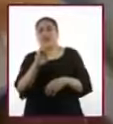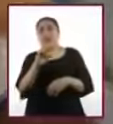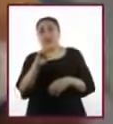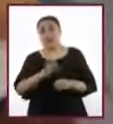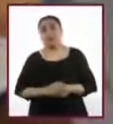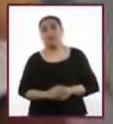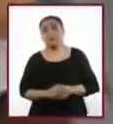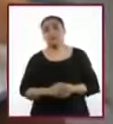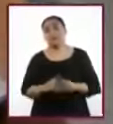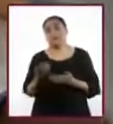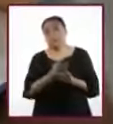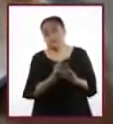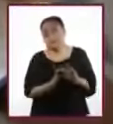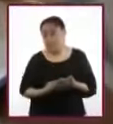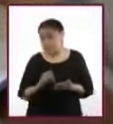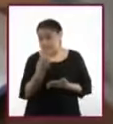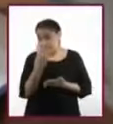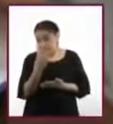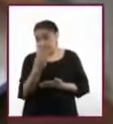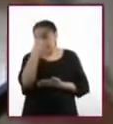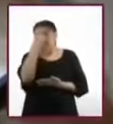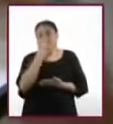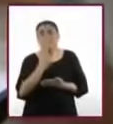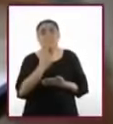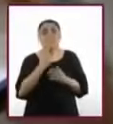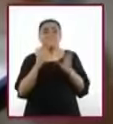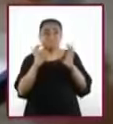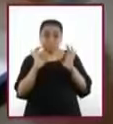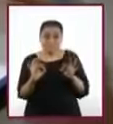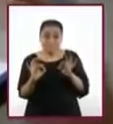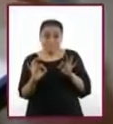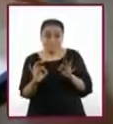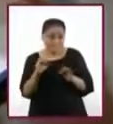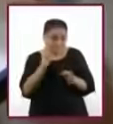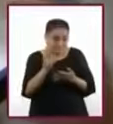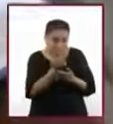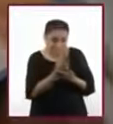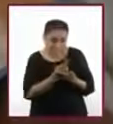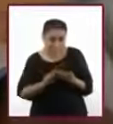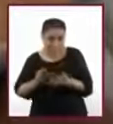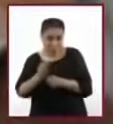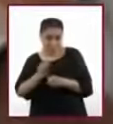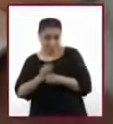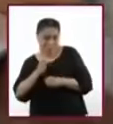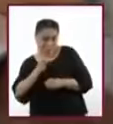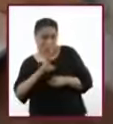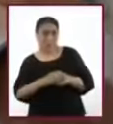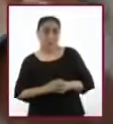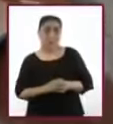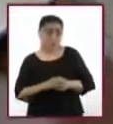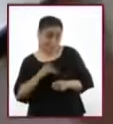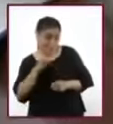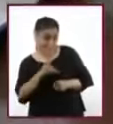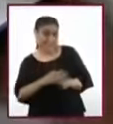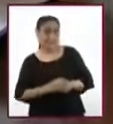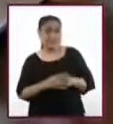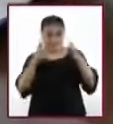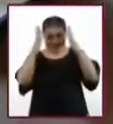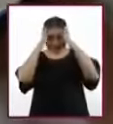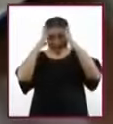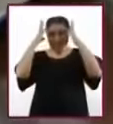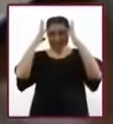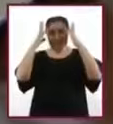Realizaremos 3 dibujos de personajes a partir del modelado de la plantilla que se observa en la imagen. Observen que la cabeza tiene la